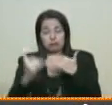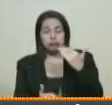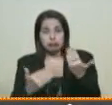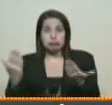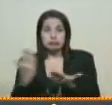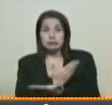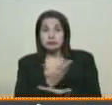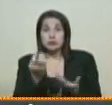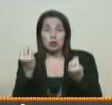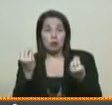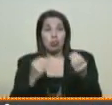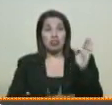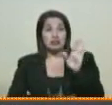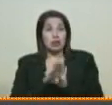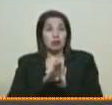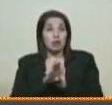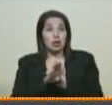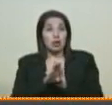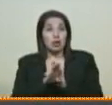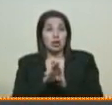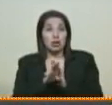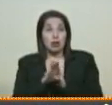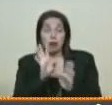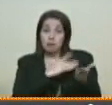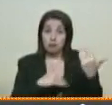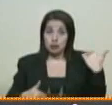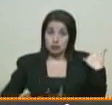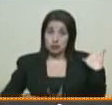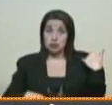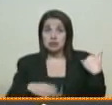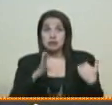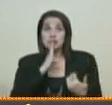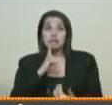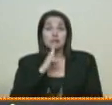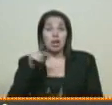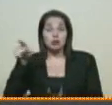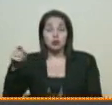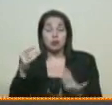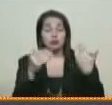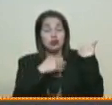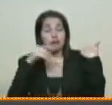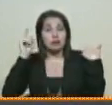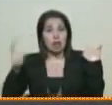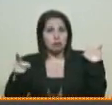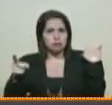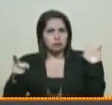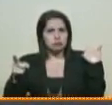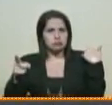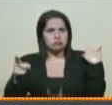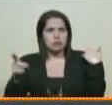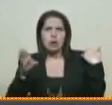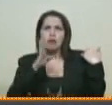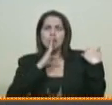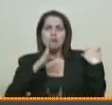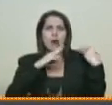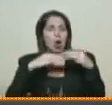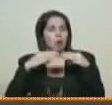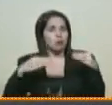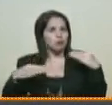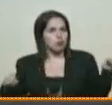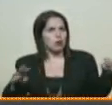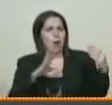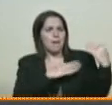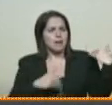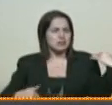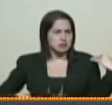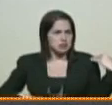es nosotros desarrollar, presidente de Sudebam, es su responsabilidad, presidente de los bancos públicos, presidente